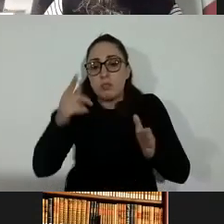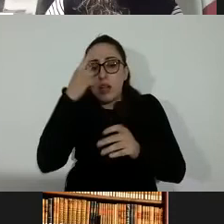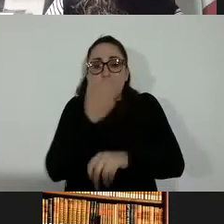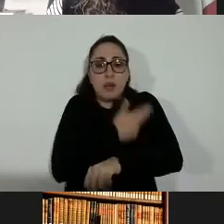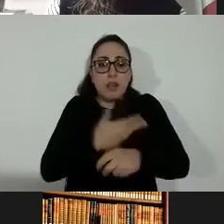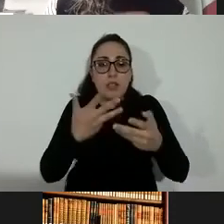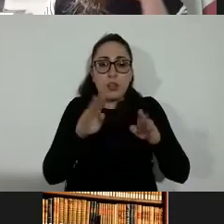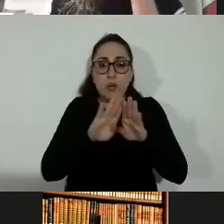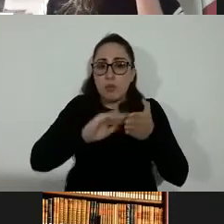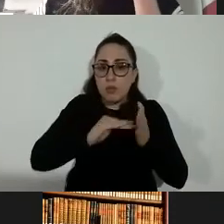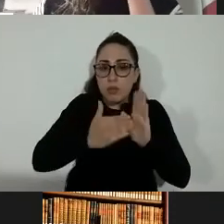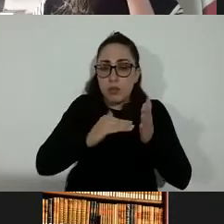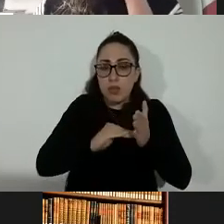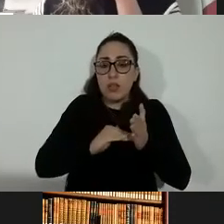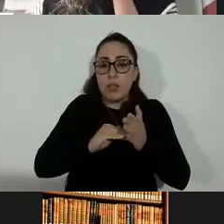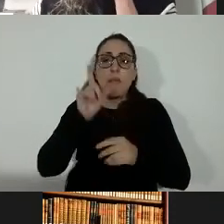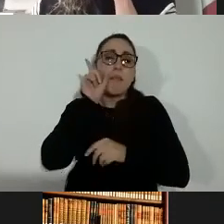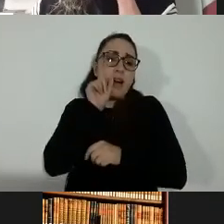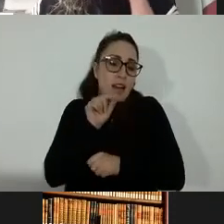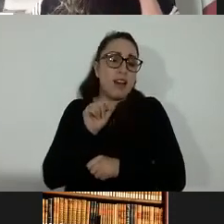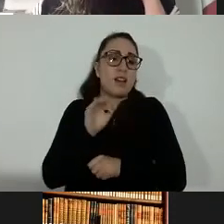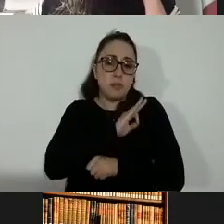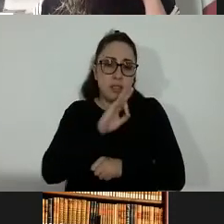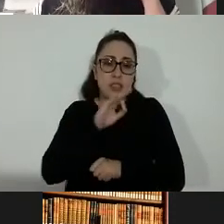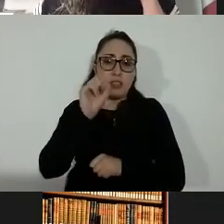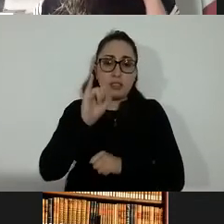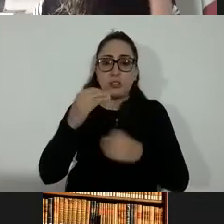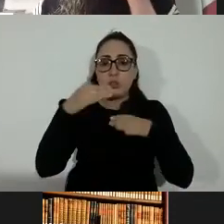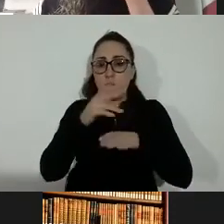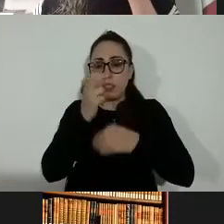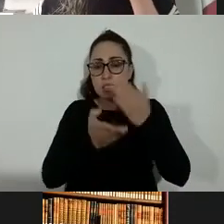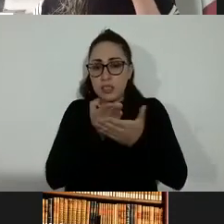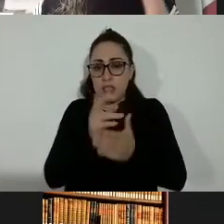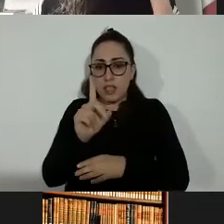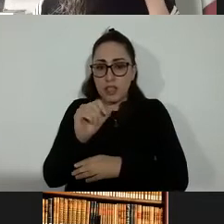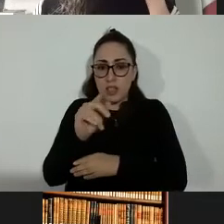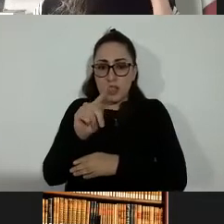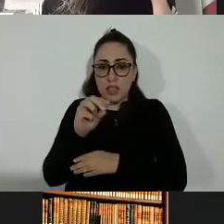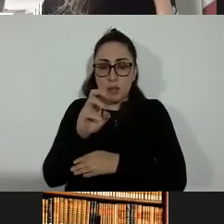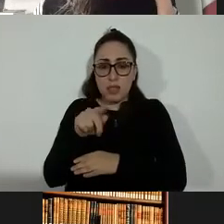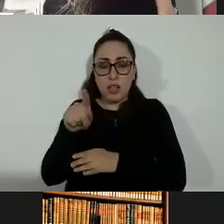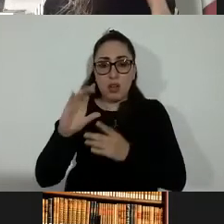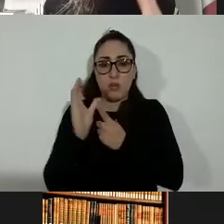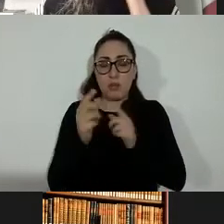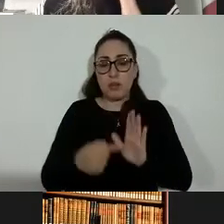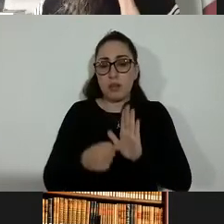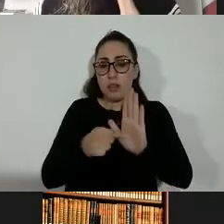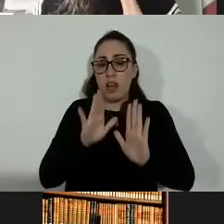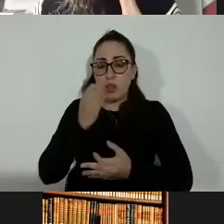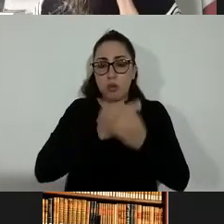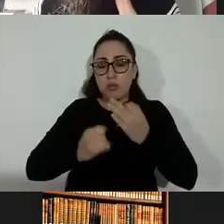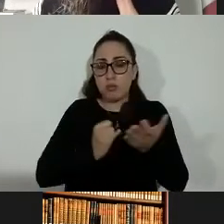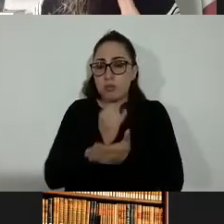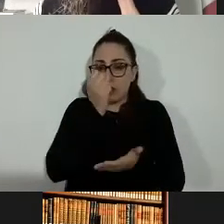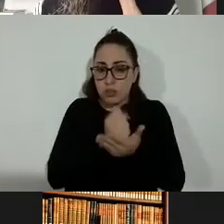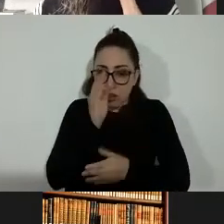Efectivamente, se va a poder discutir el día de mañana el dictamen, se va a presentar el dictamen, la comisión lo presenta, fue aprobado por unanimidad, y